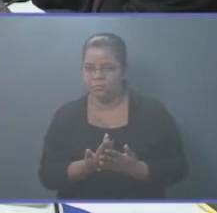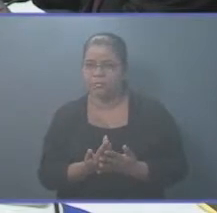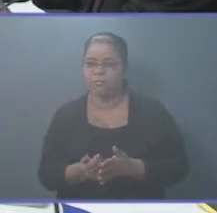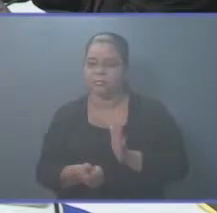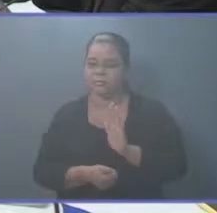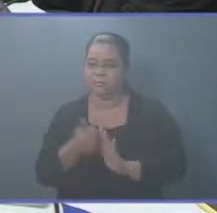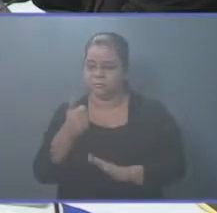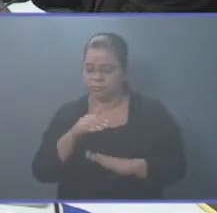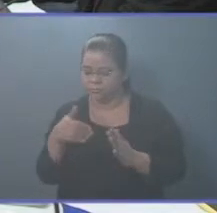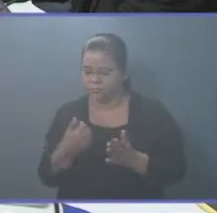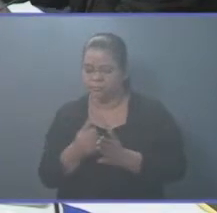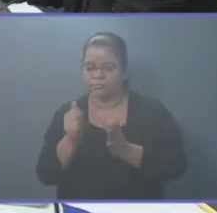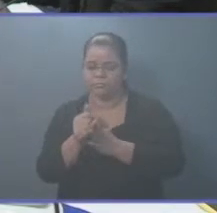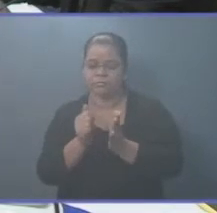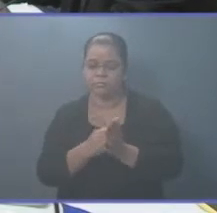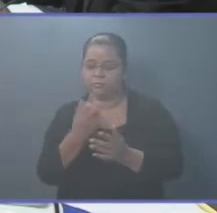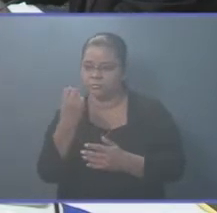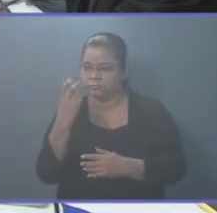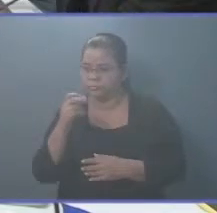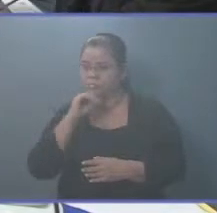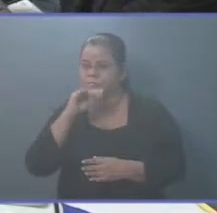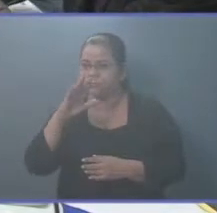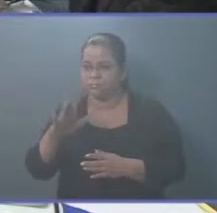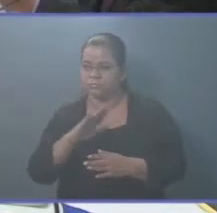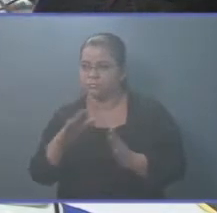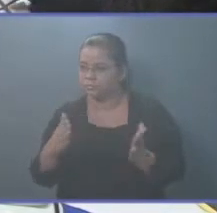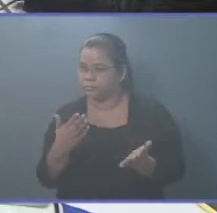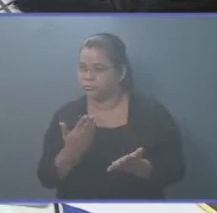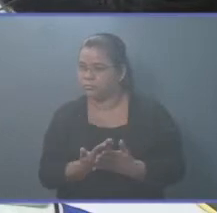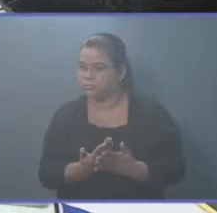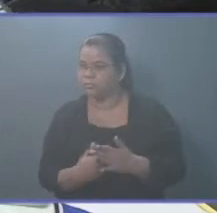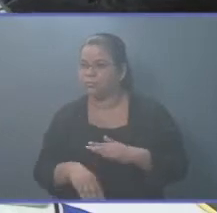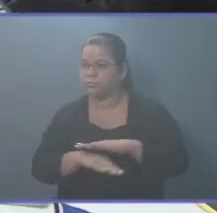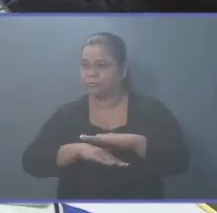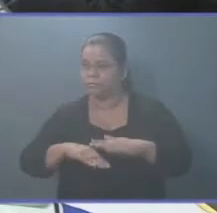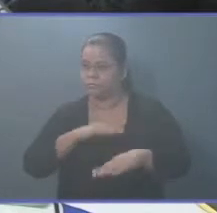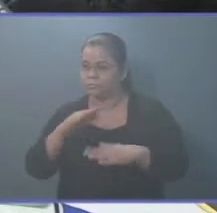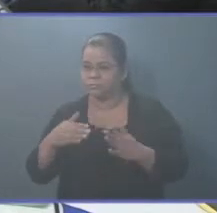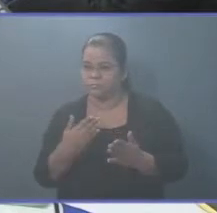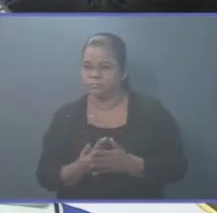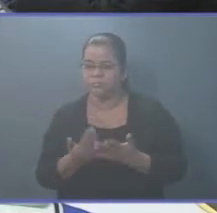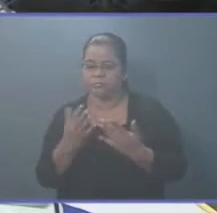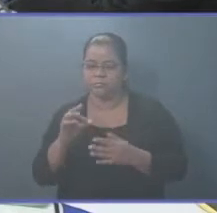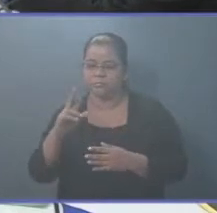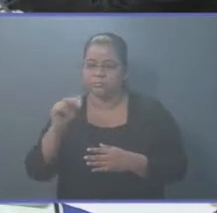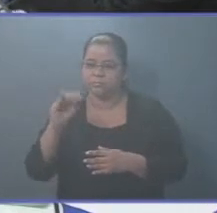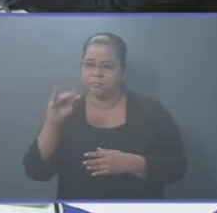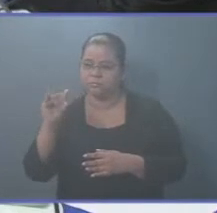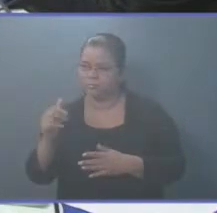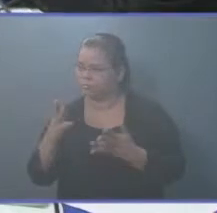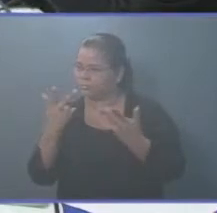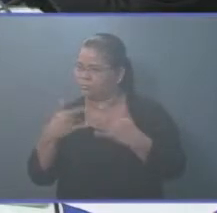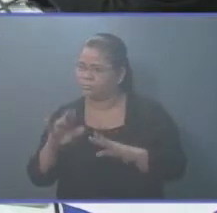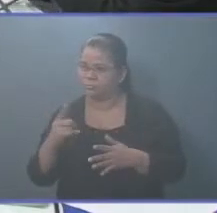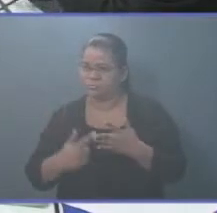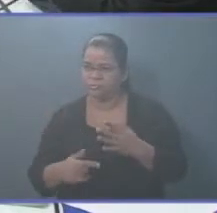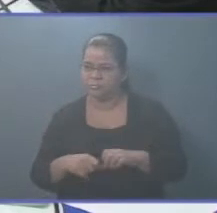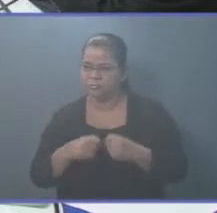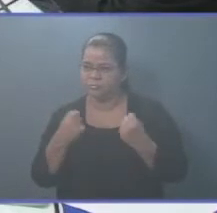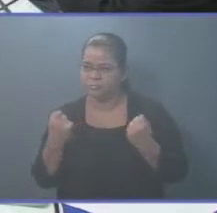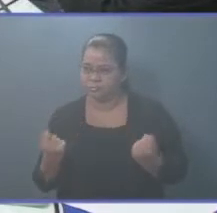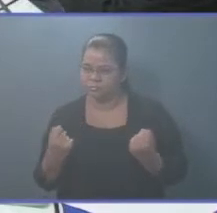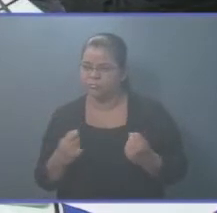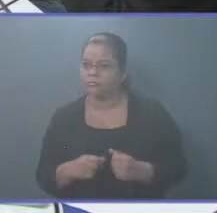se desconoce, se establece, ¿verdad?, la ley que efectivamente como consecuencia de una flagrancia de cualquier delito se pueden